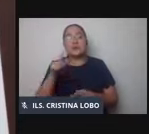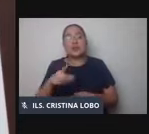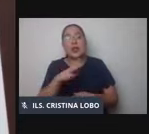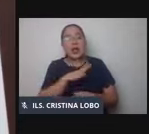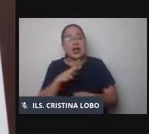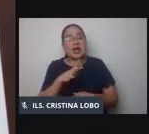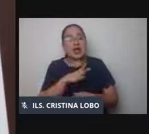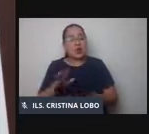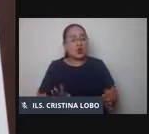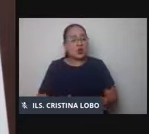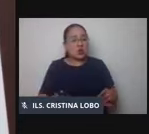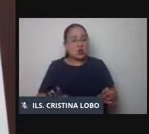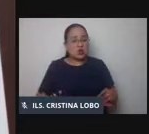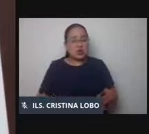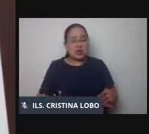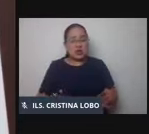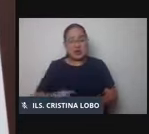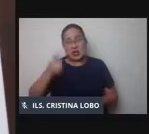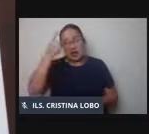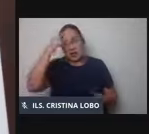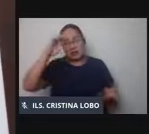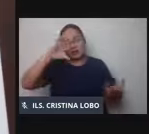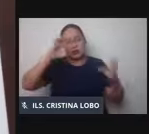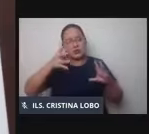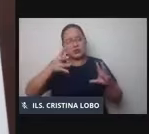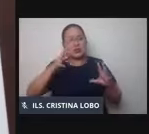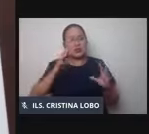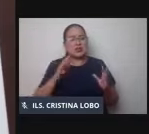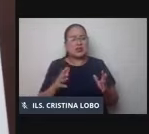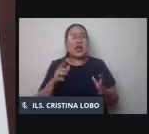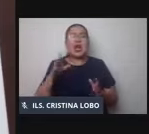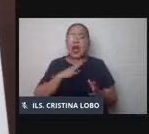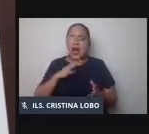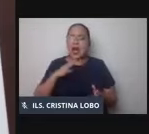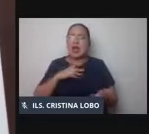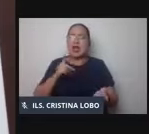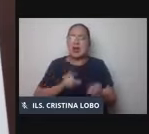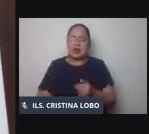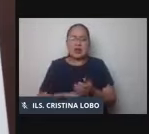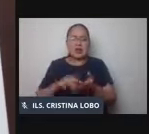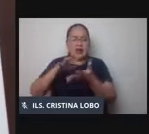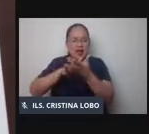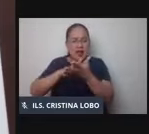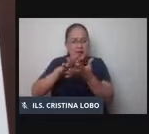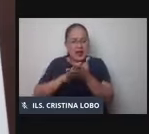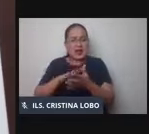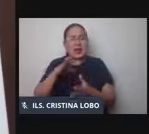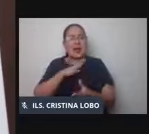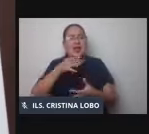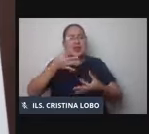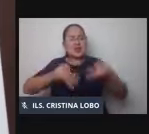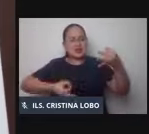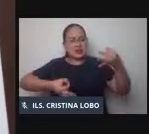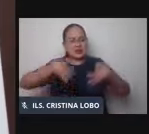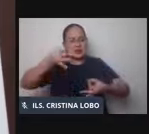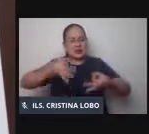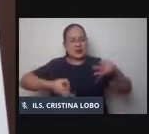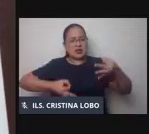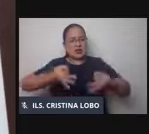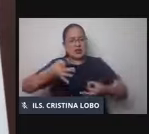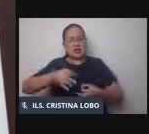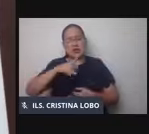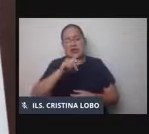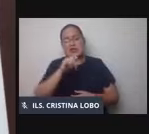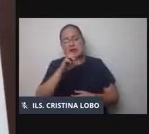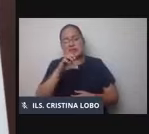disruptiva, disasociativa, como la psicopatía, bueno, pues existen las cárceles, existen los tribunales, ¿no? El Tribunal Electoral de la Ciudad